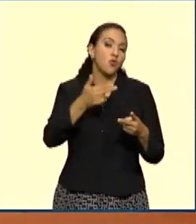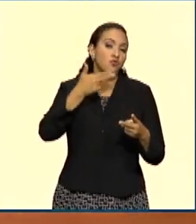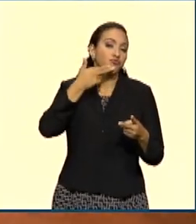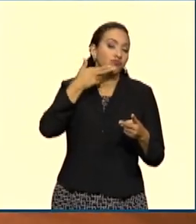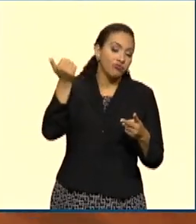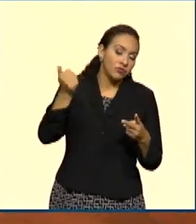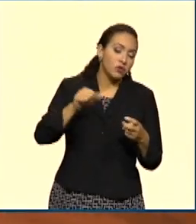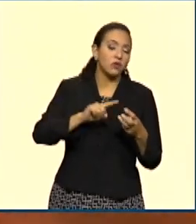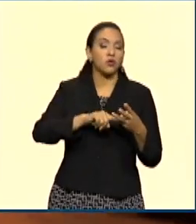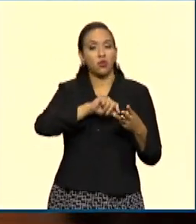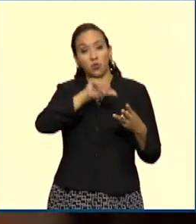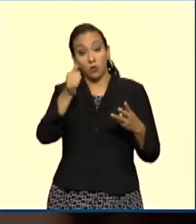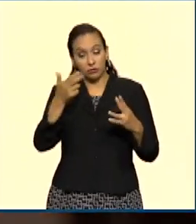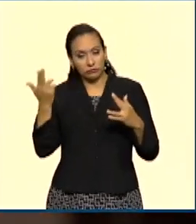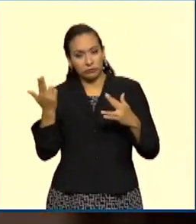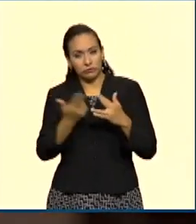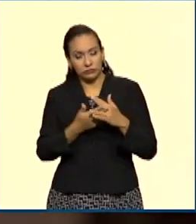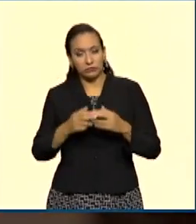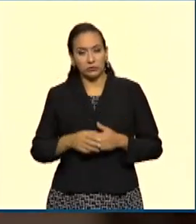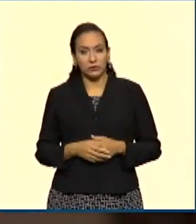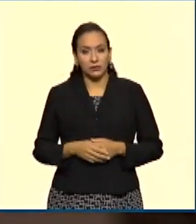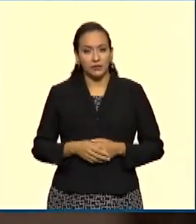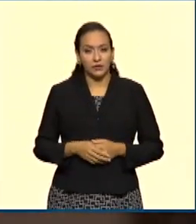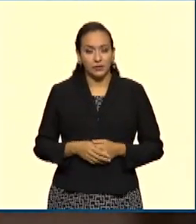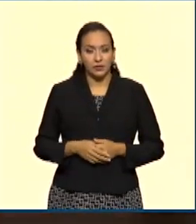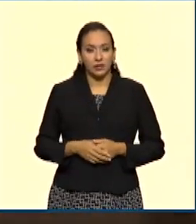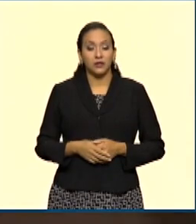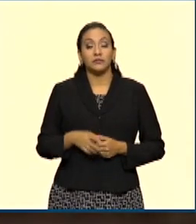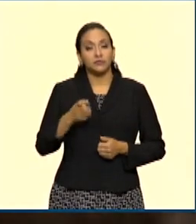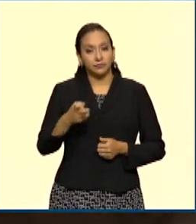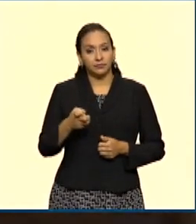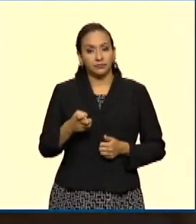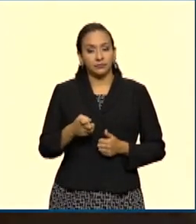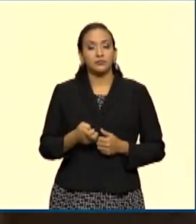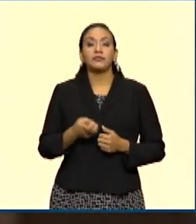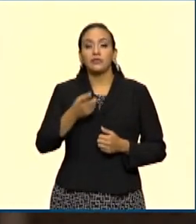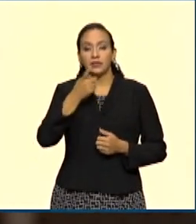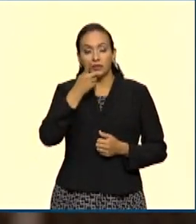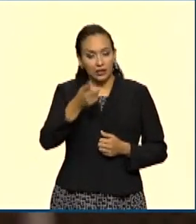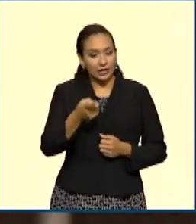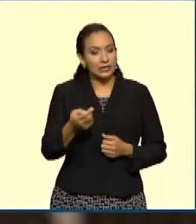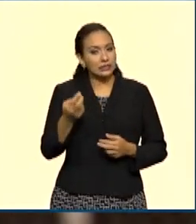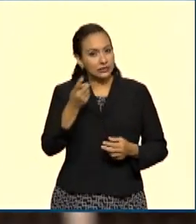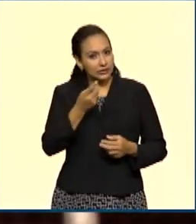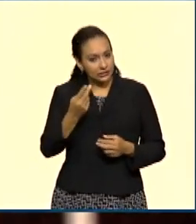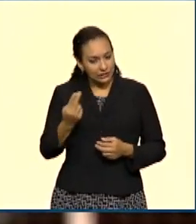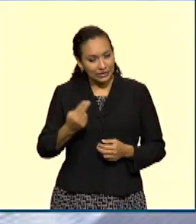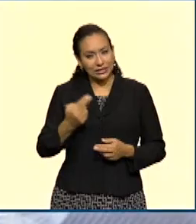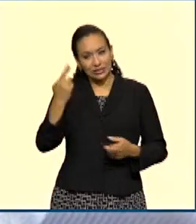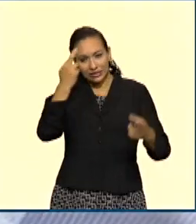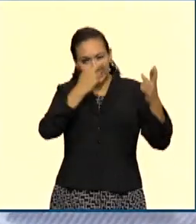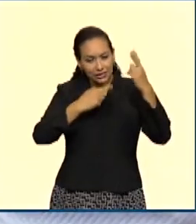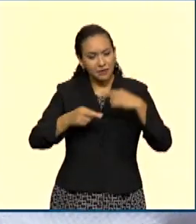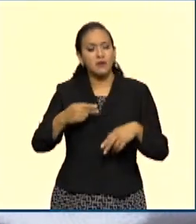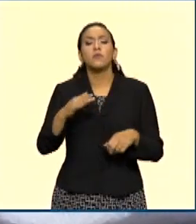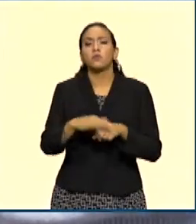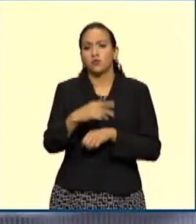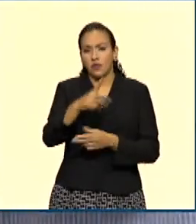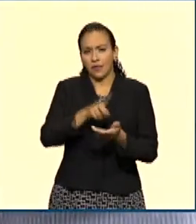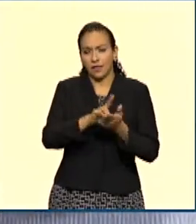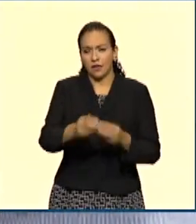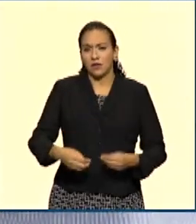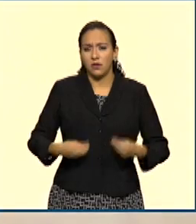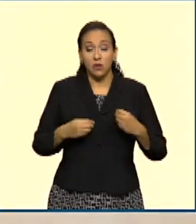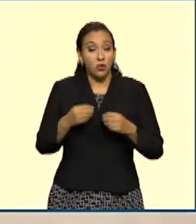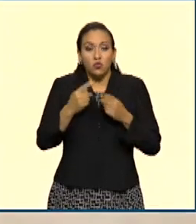Ante estas discrepancias aseguró que se debe garantizar el derecho a la vida y a la verdad en todos los contextos, sin importar el